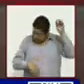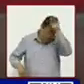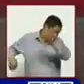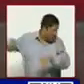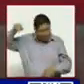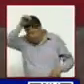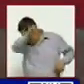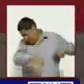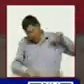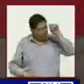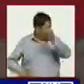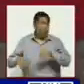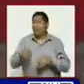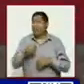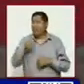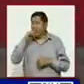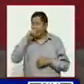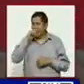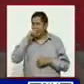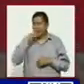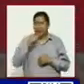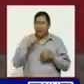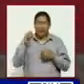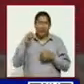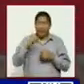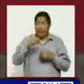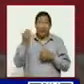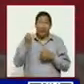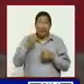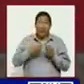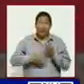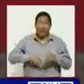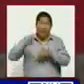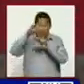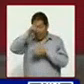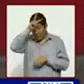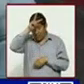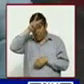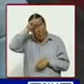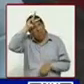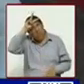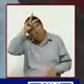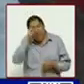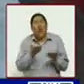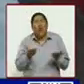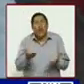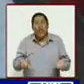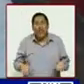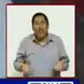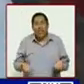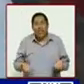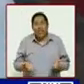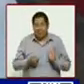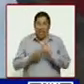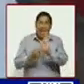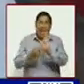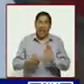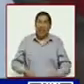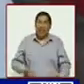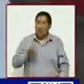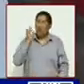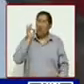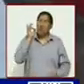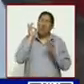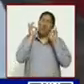Alto, esta otra de Cusco, de la Febón. A ver, mostrame la de Cusco. La de Cusco, aquí está.